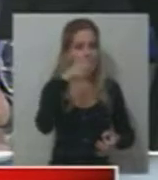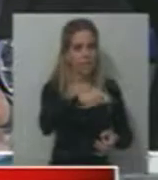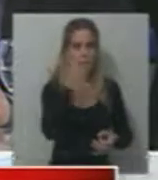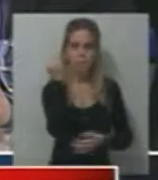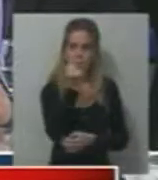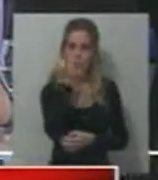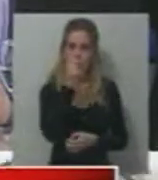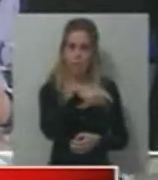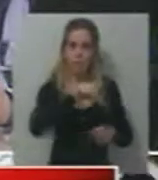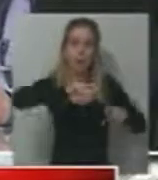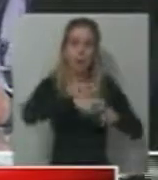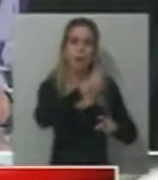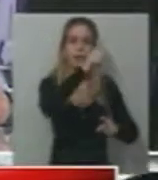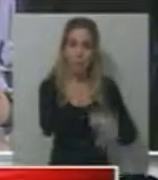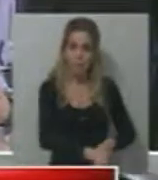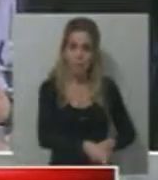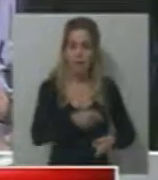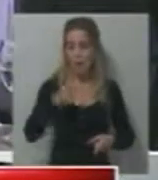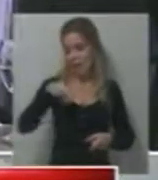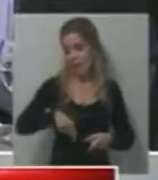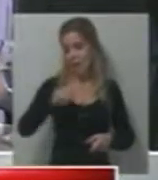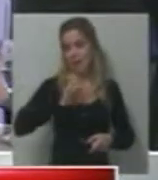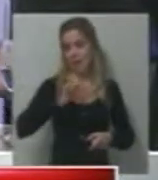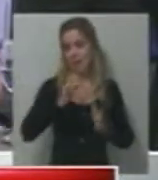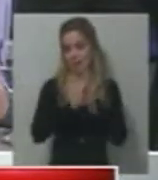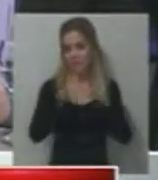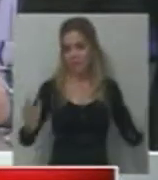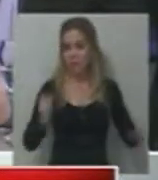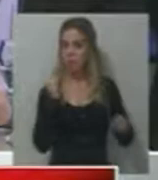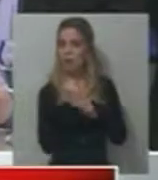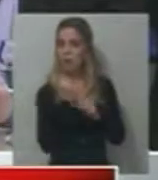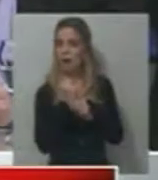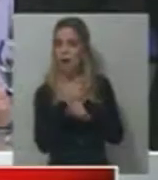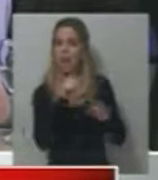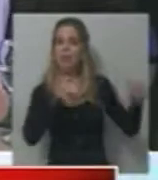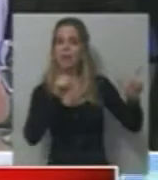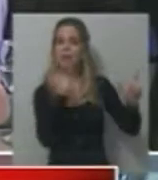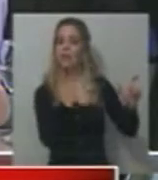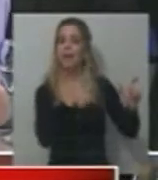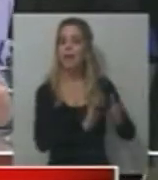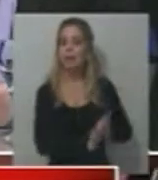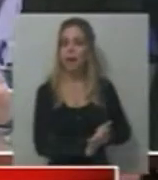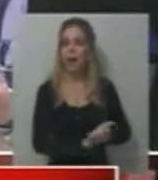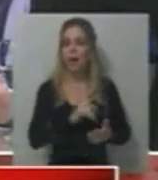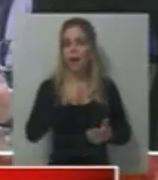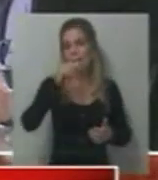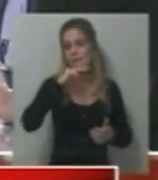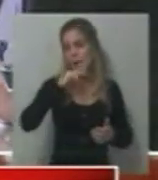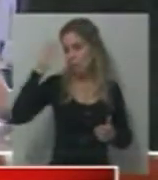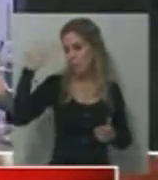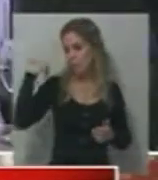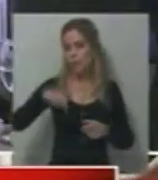determina un voto, pero sí puede ayudar, puede condicionar. Bueno, una foto es interesante. ¿Qué consigue Daniel Scioli, además de la foto